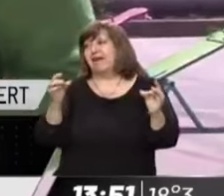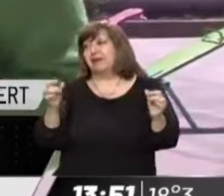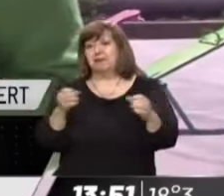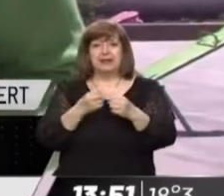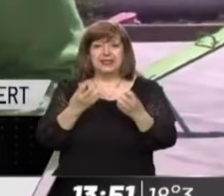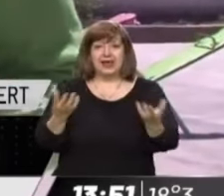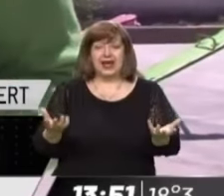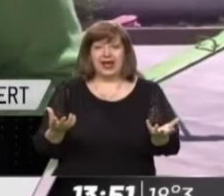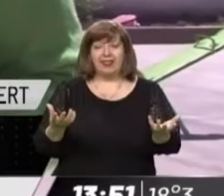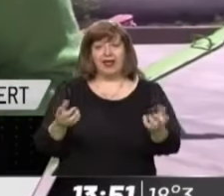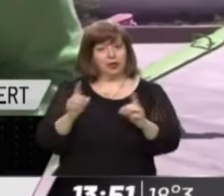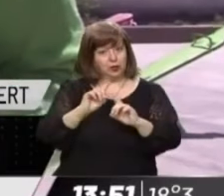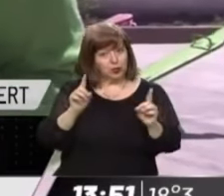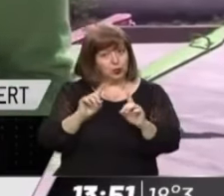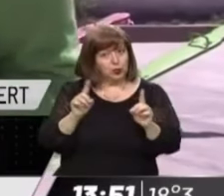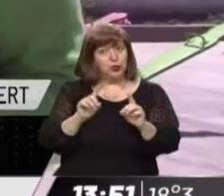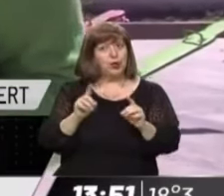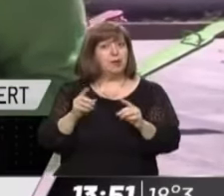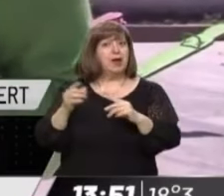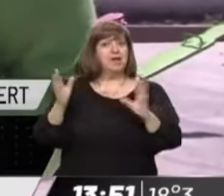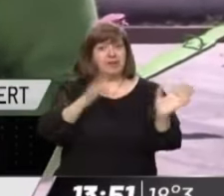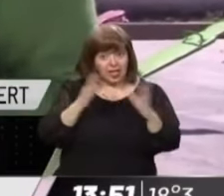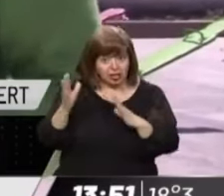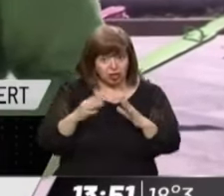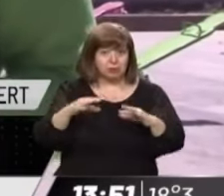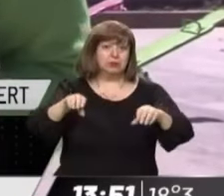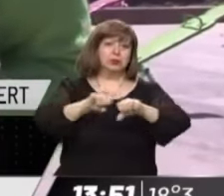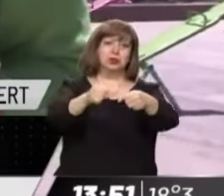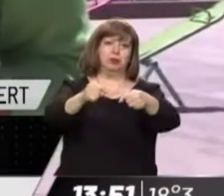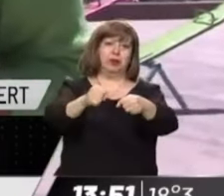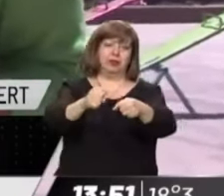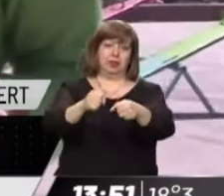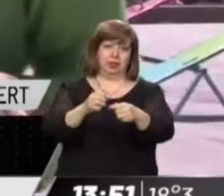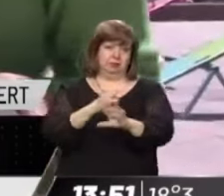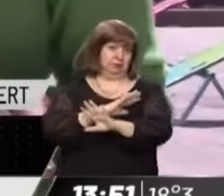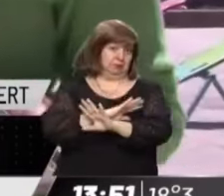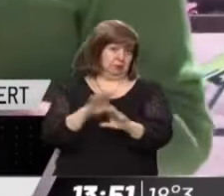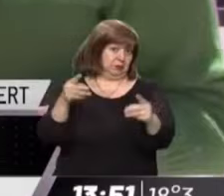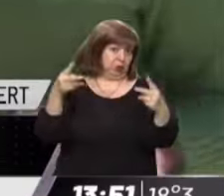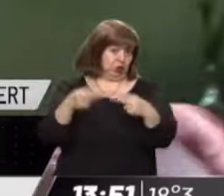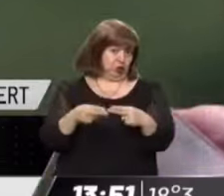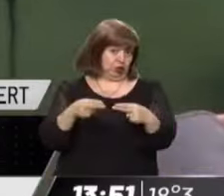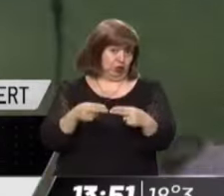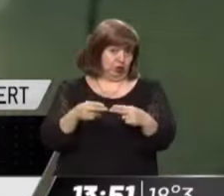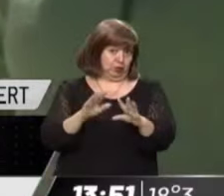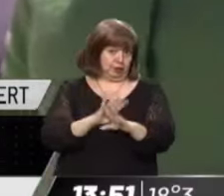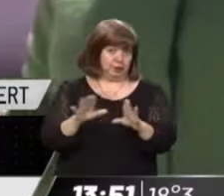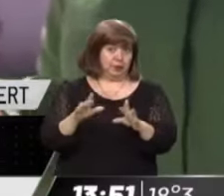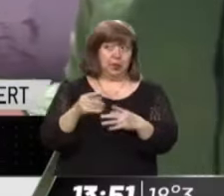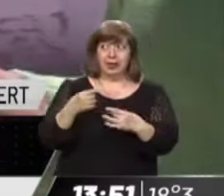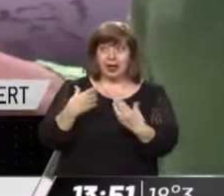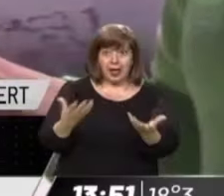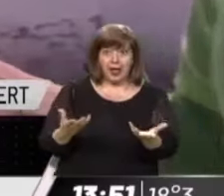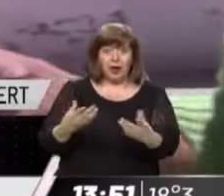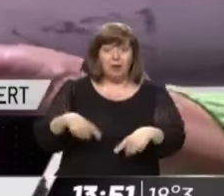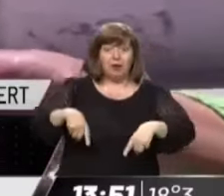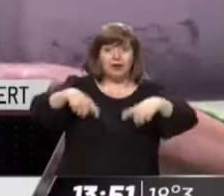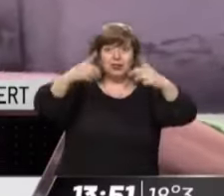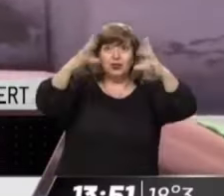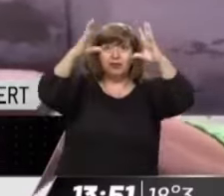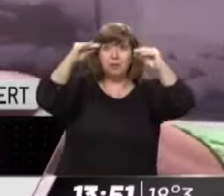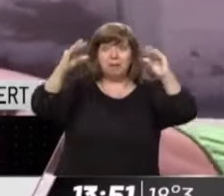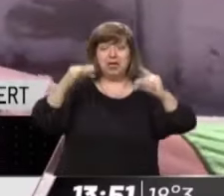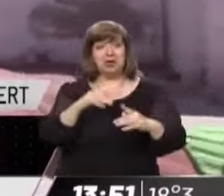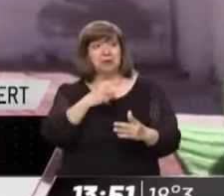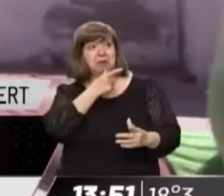concretamente donde vienen muchos chicos y bueno podría haber pasado un desastre exactamente exactamente un pino que no aparentaba